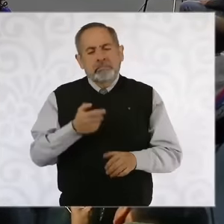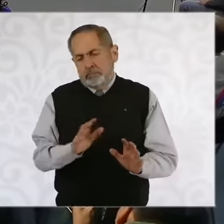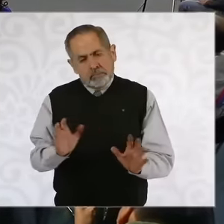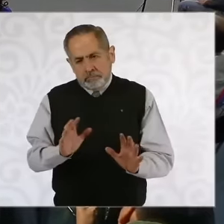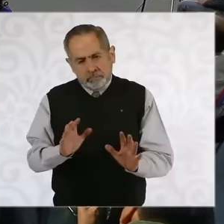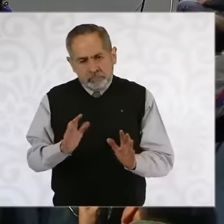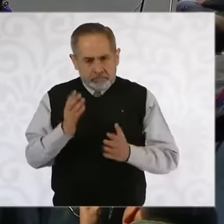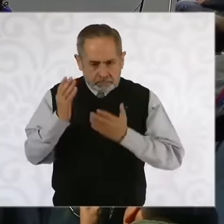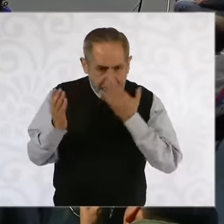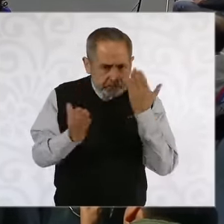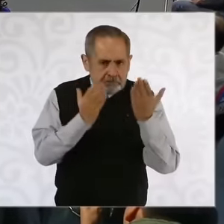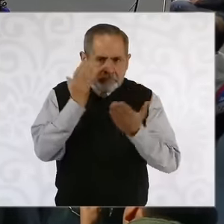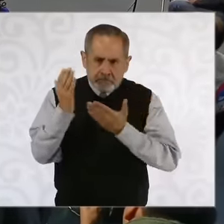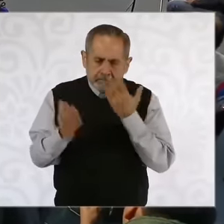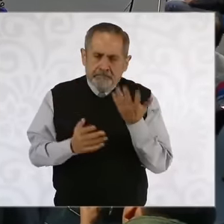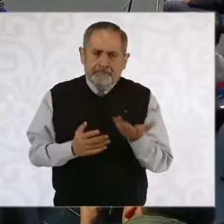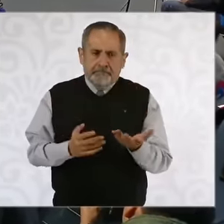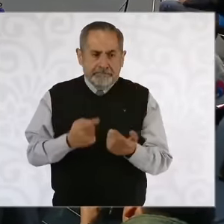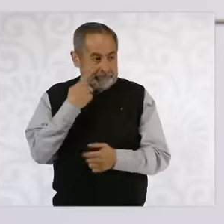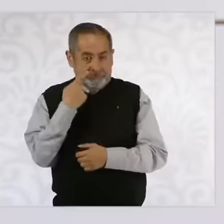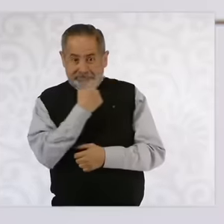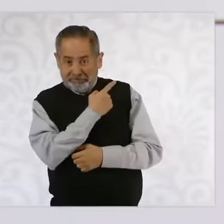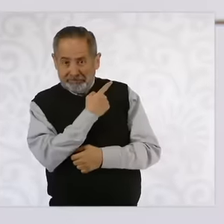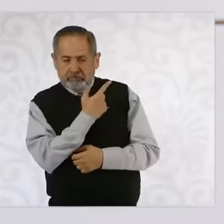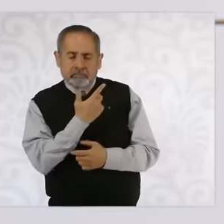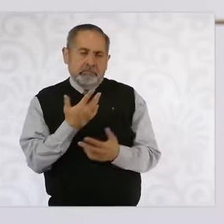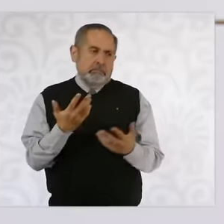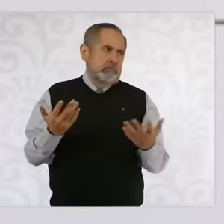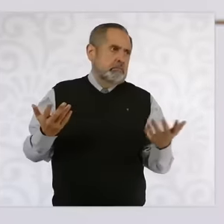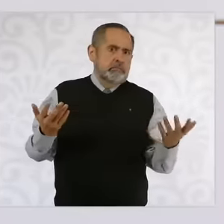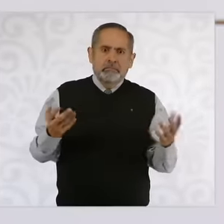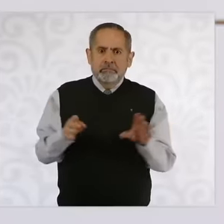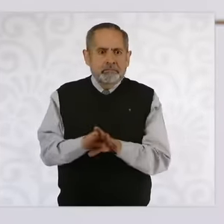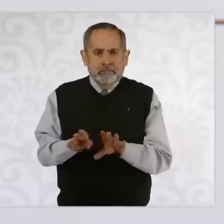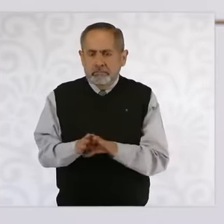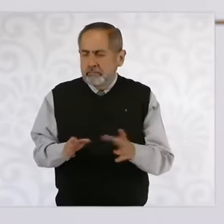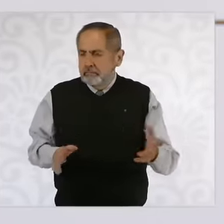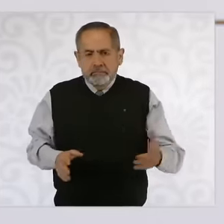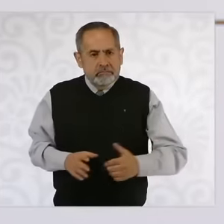Pero no esto, que es